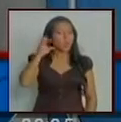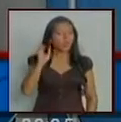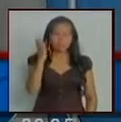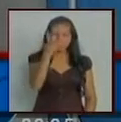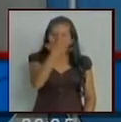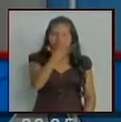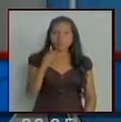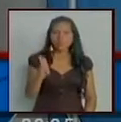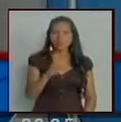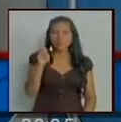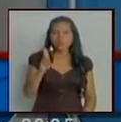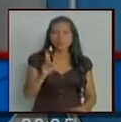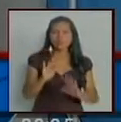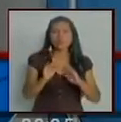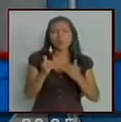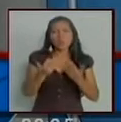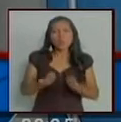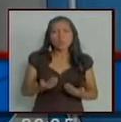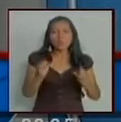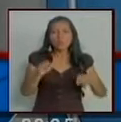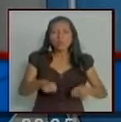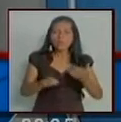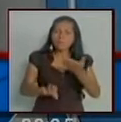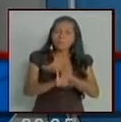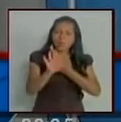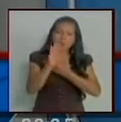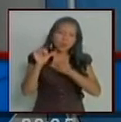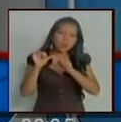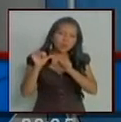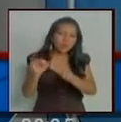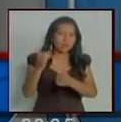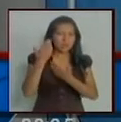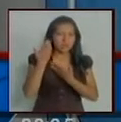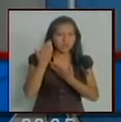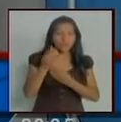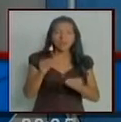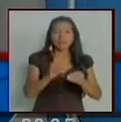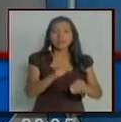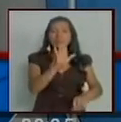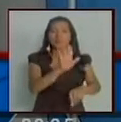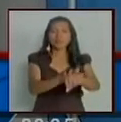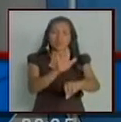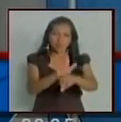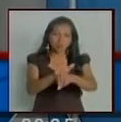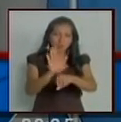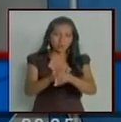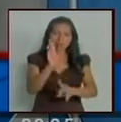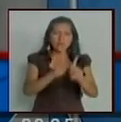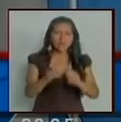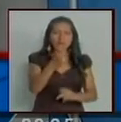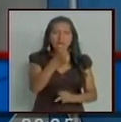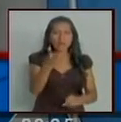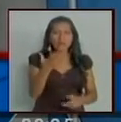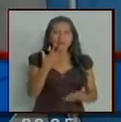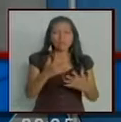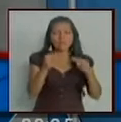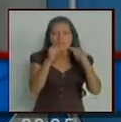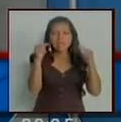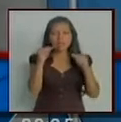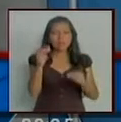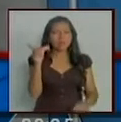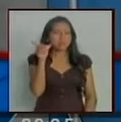que tenemos y cómo podemos protegerlo. Y vamos a dar consejos, obviamente, a la gente que tiene ese problema en diferentes